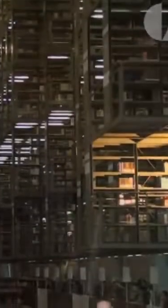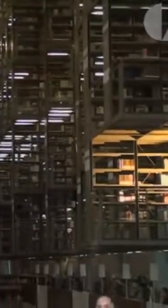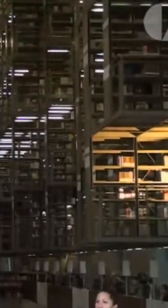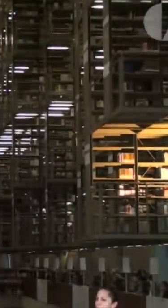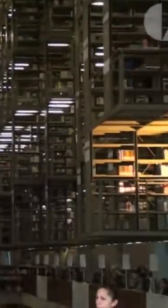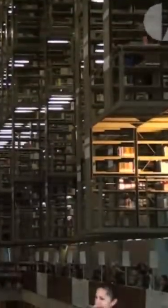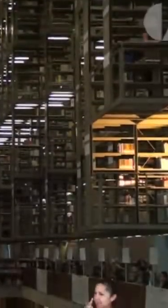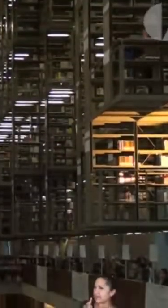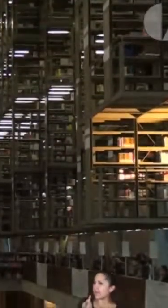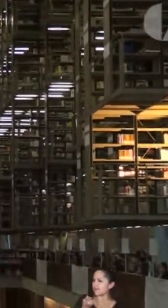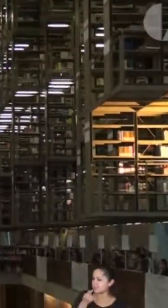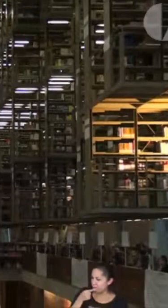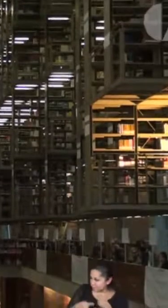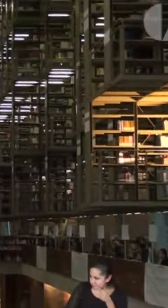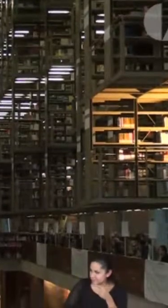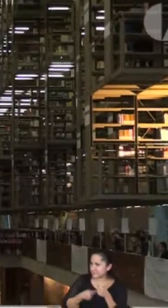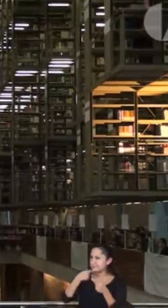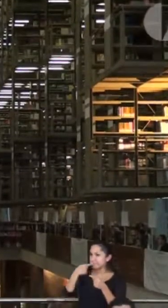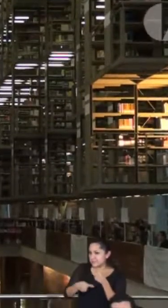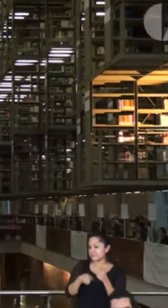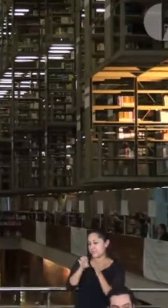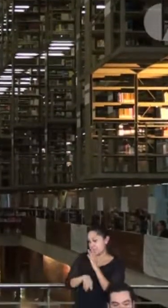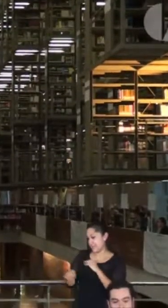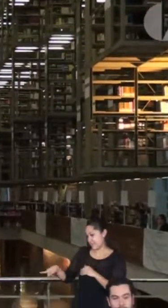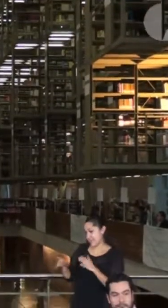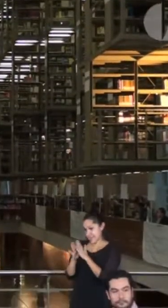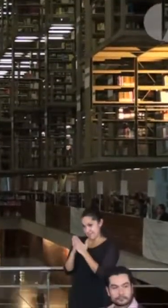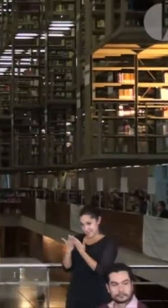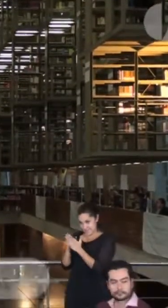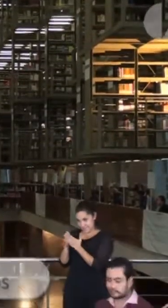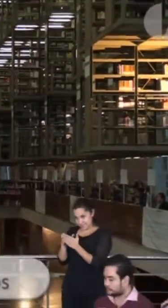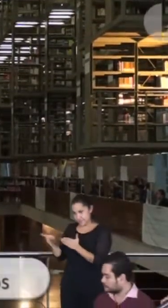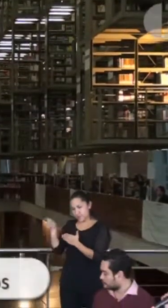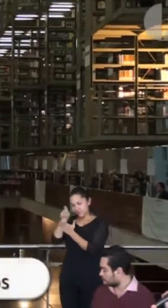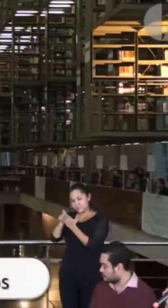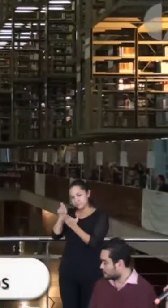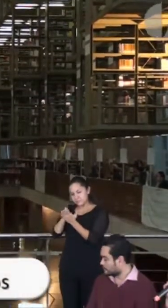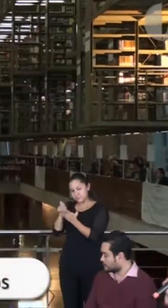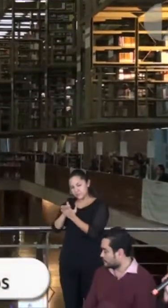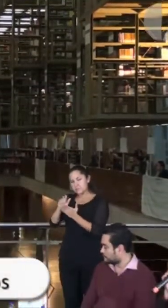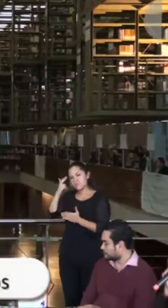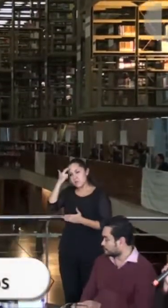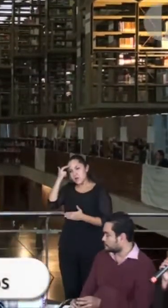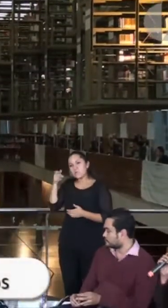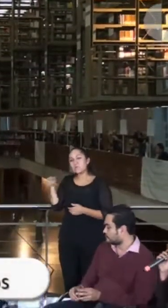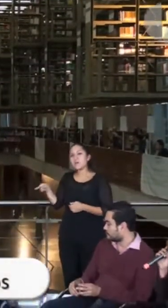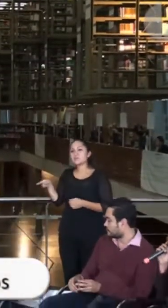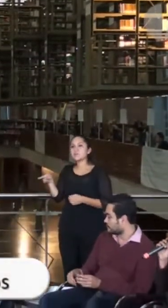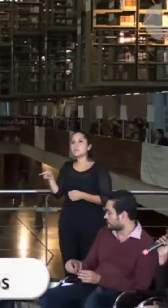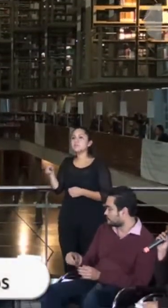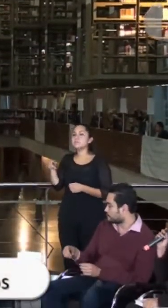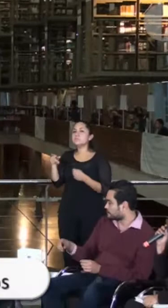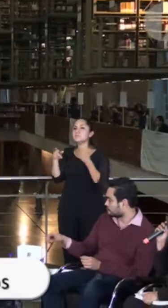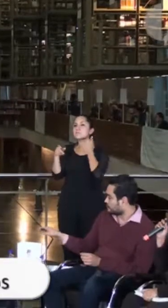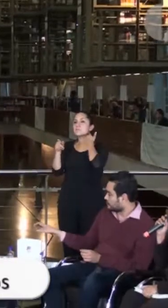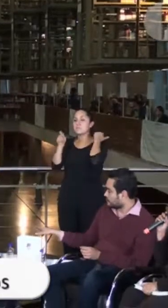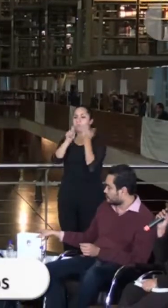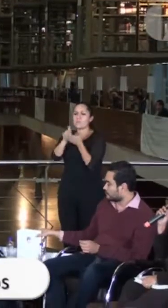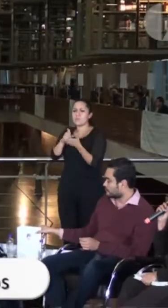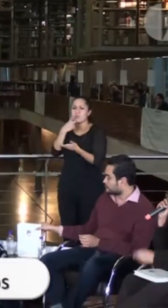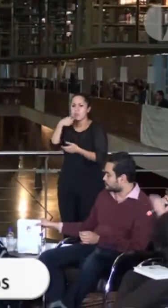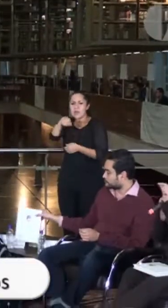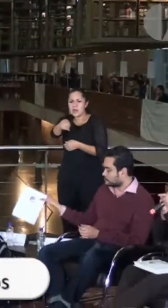que cuando no lo subraya lo recuadro cuando se pregunta qué es lo que realmente necesita mal que